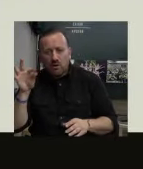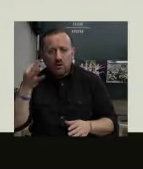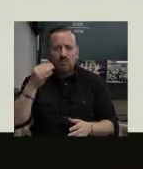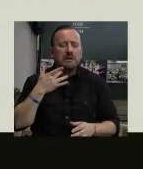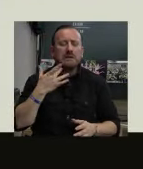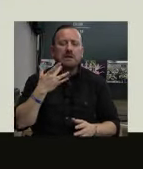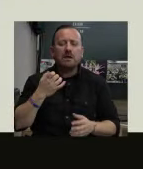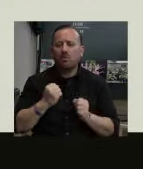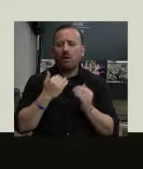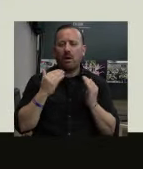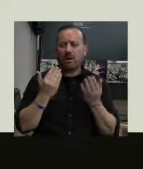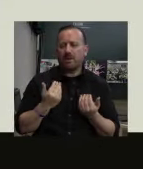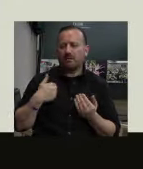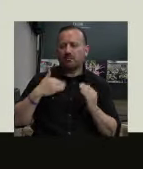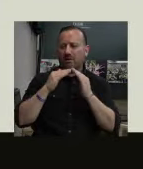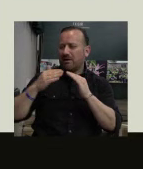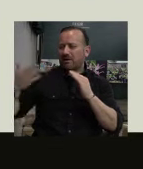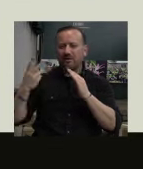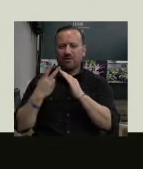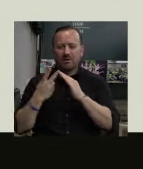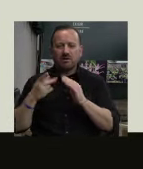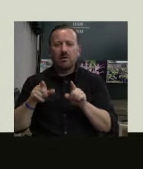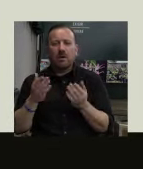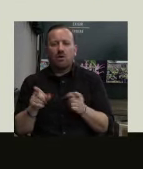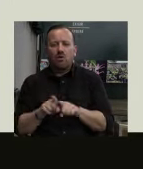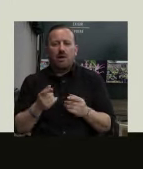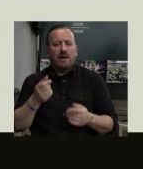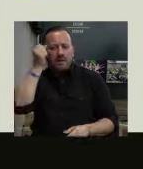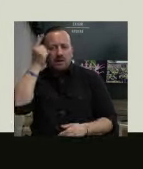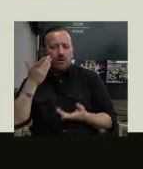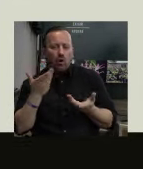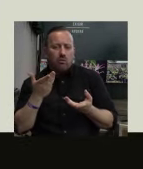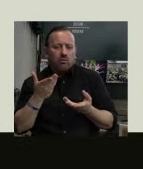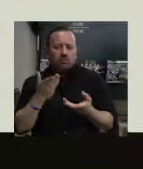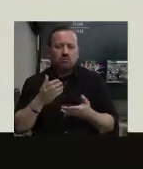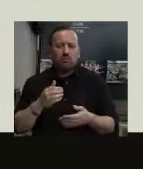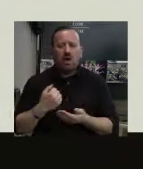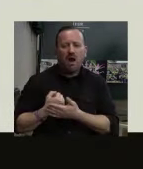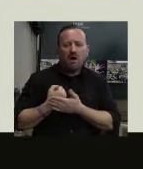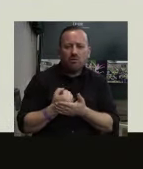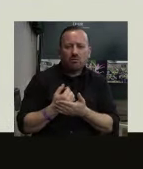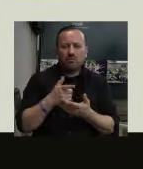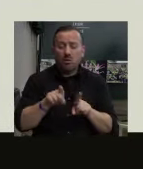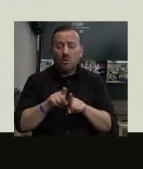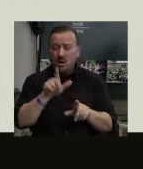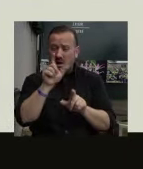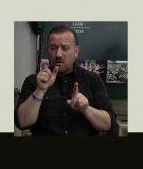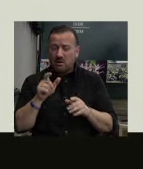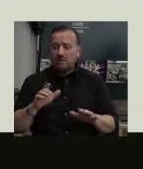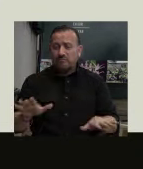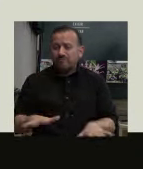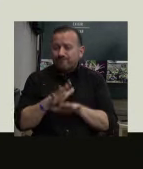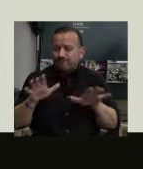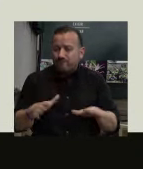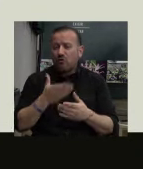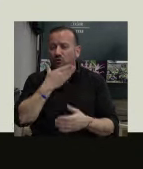vecino a entender cómo andar solidariamente por eso entusiasmo es una bella palabra os